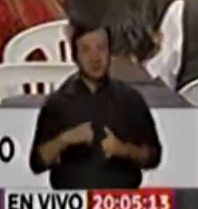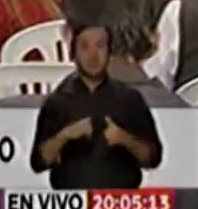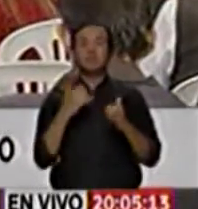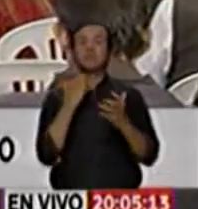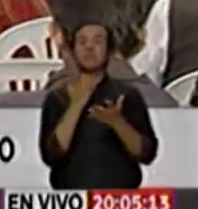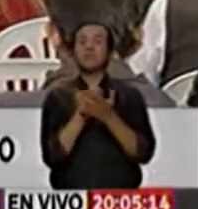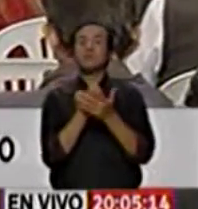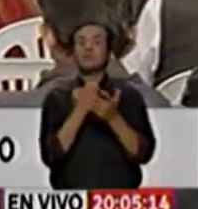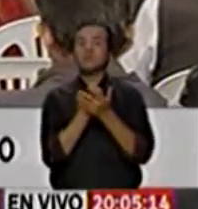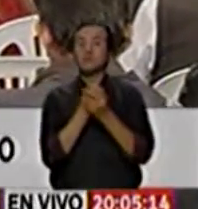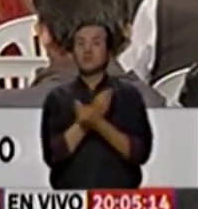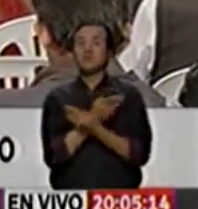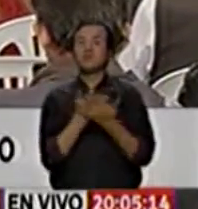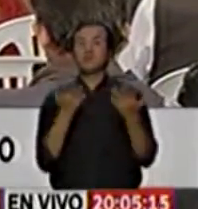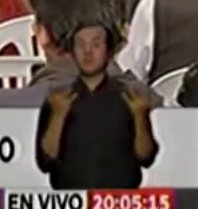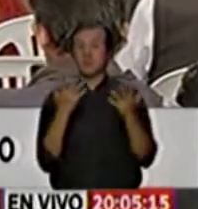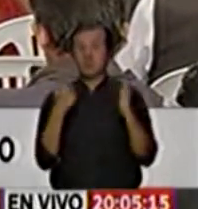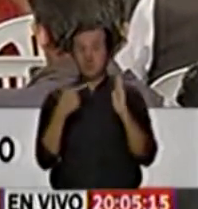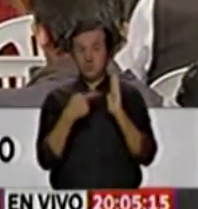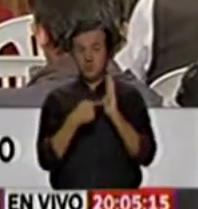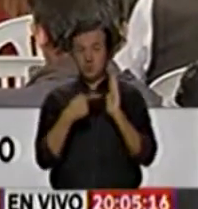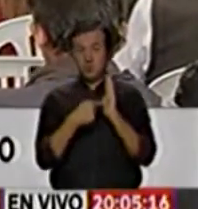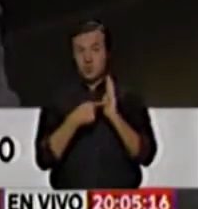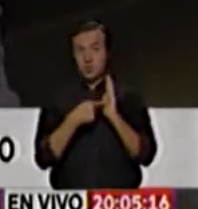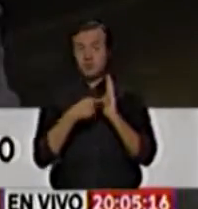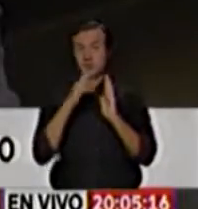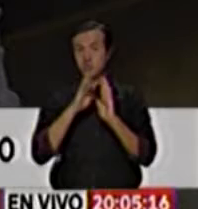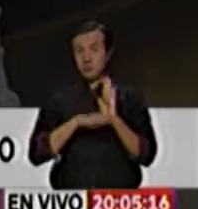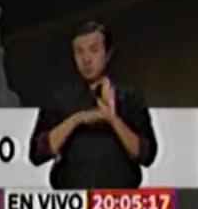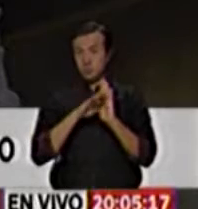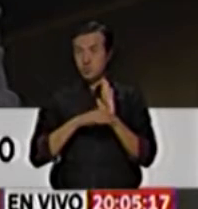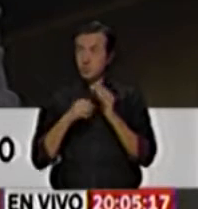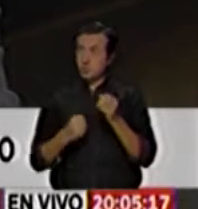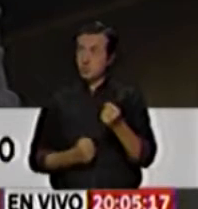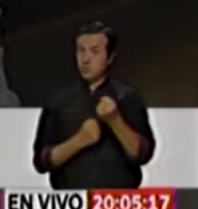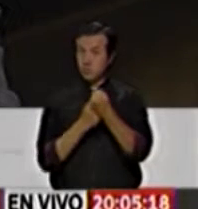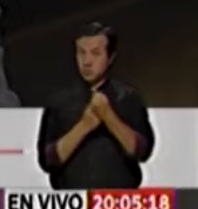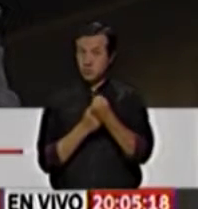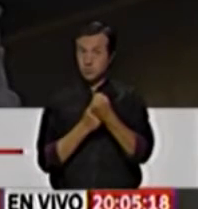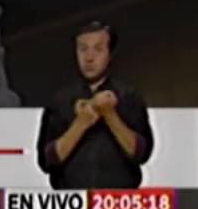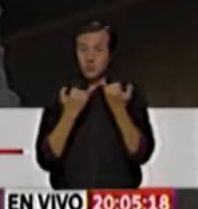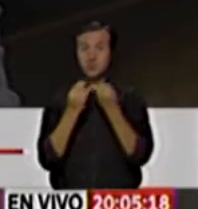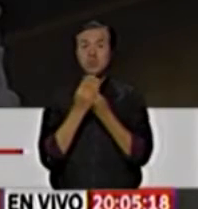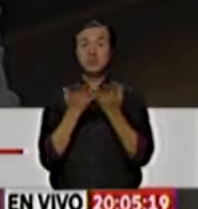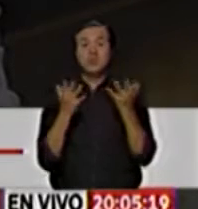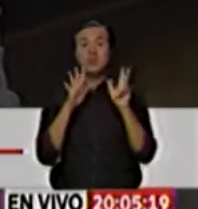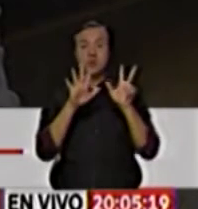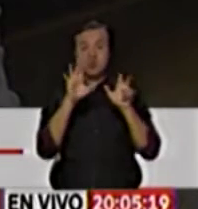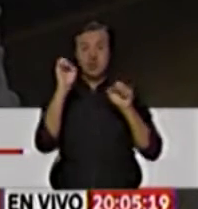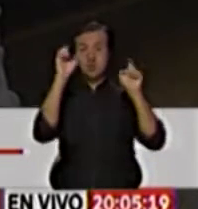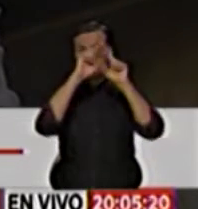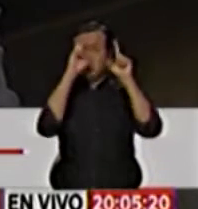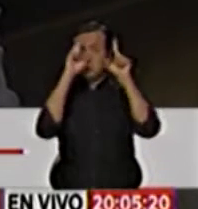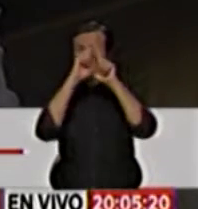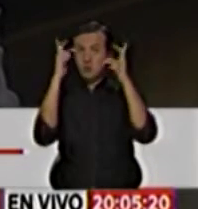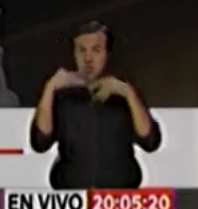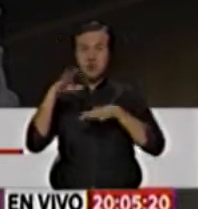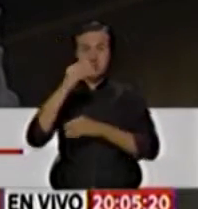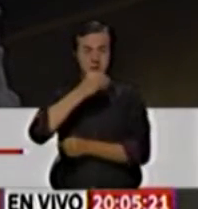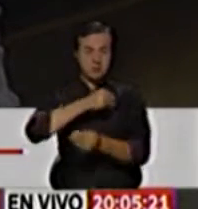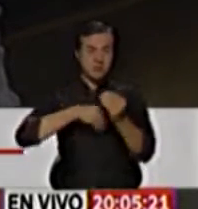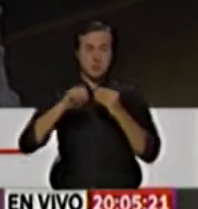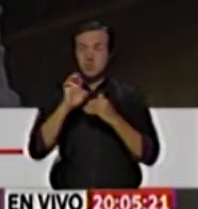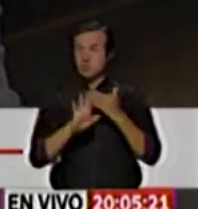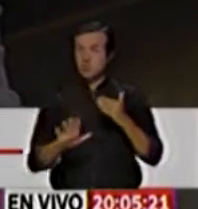la economía brindando beneficios tributarios a los inversionistas. Gracias al clima de negocios que hoy tenemos, 80 empresas están invirtiendo en el